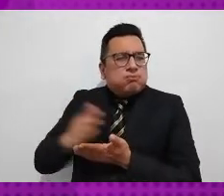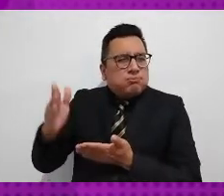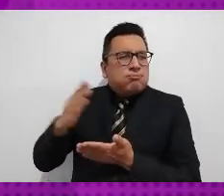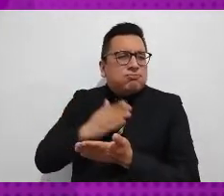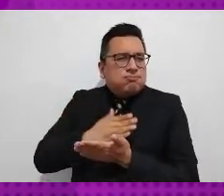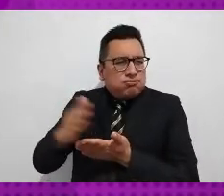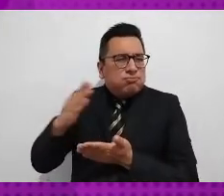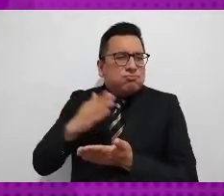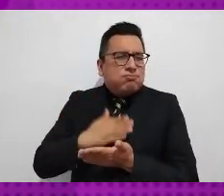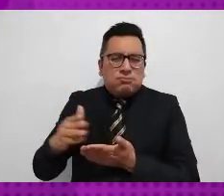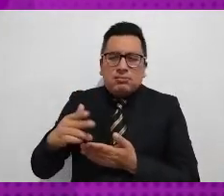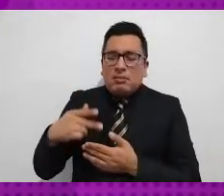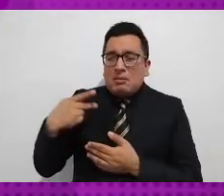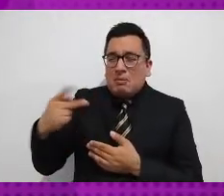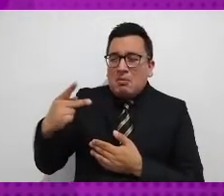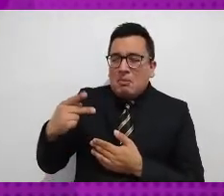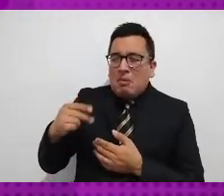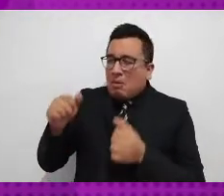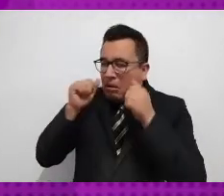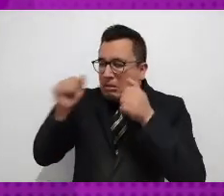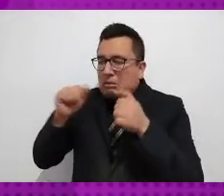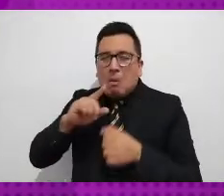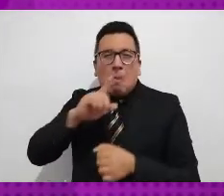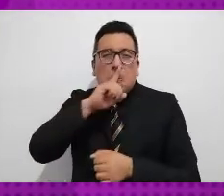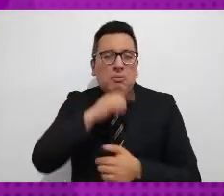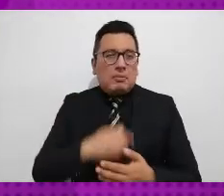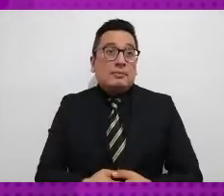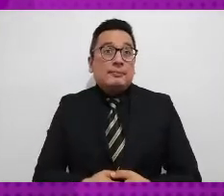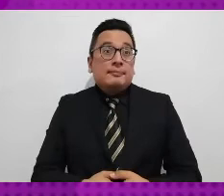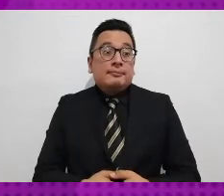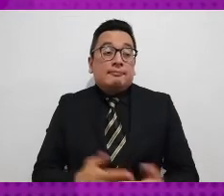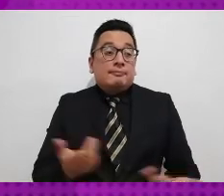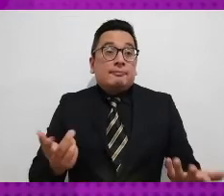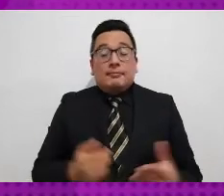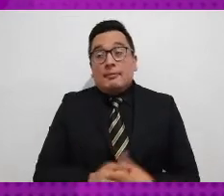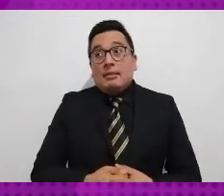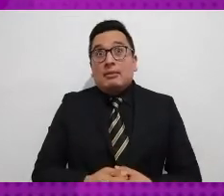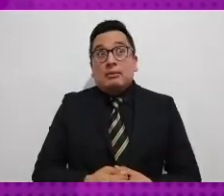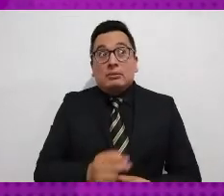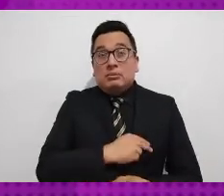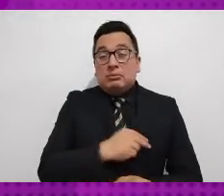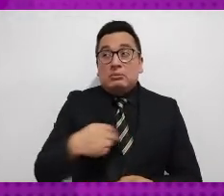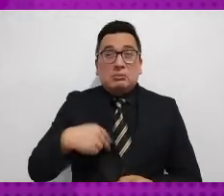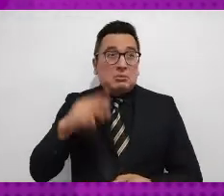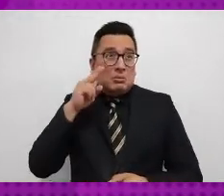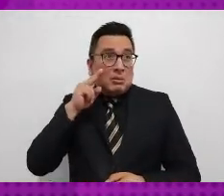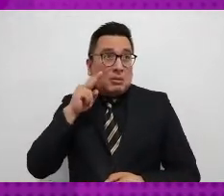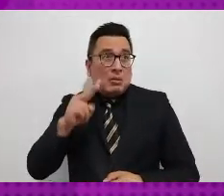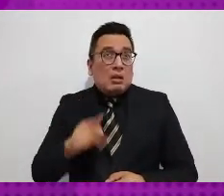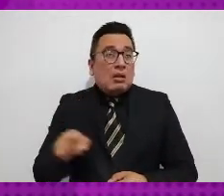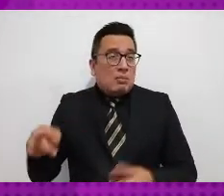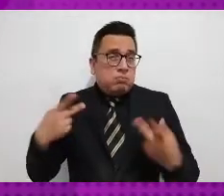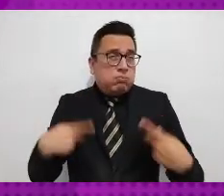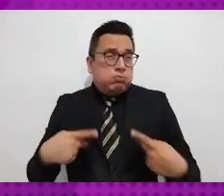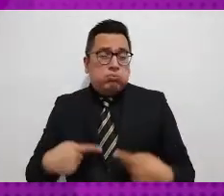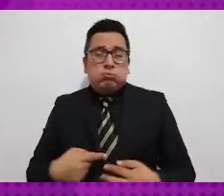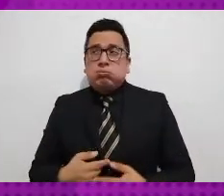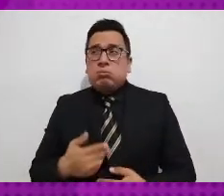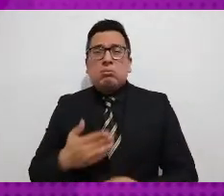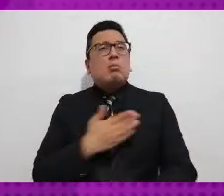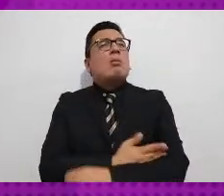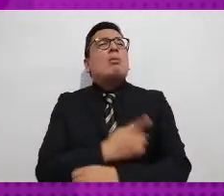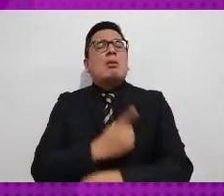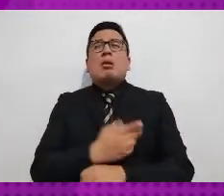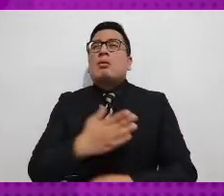toma de decisiones públicas. Es decir, no ha habido abiertamente, o muy pocas personas abiertamente han asumido su sexualidad,